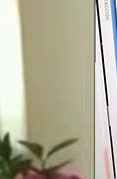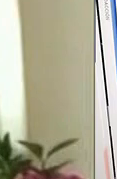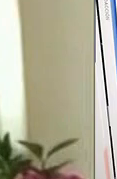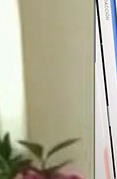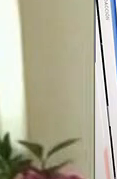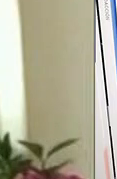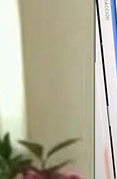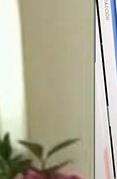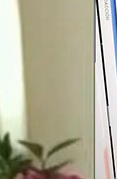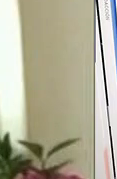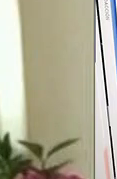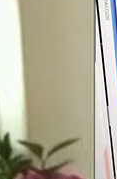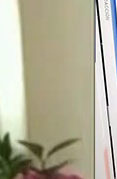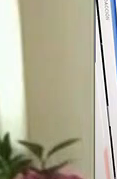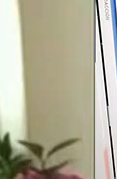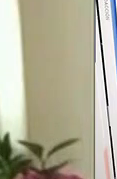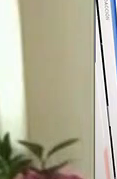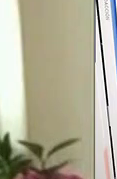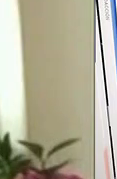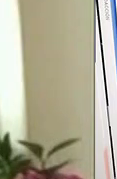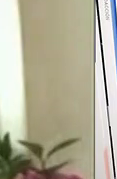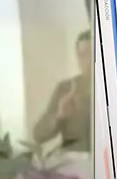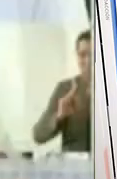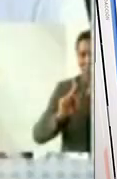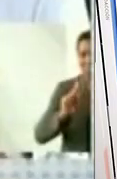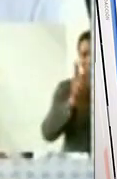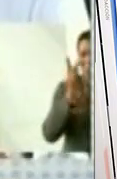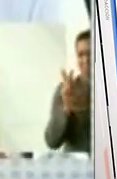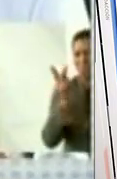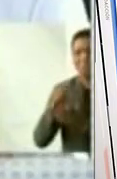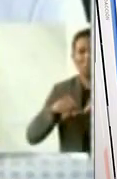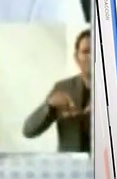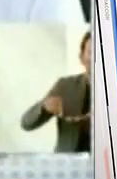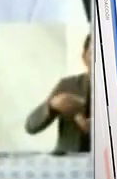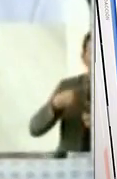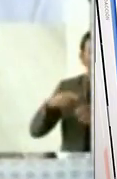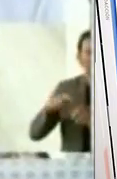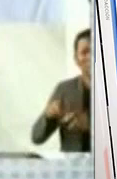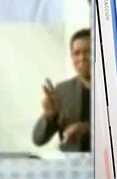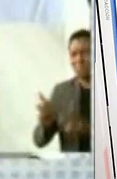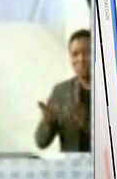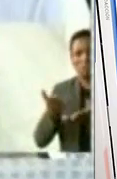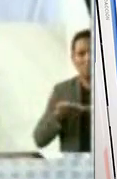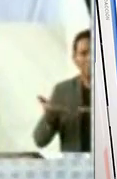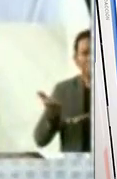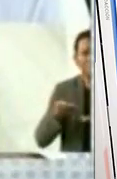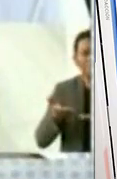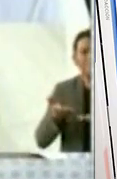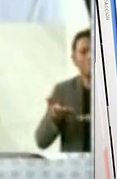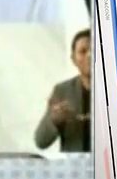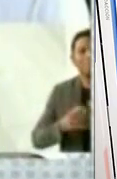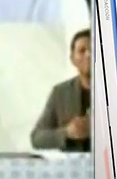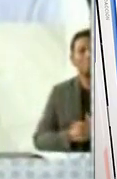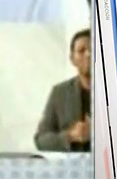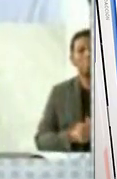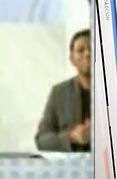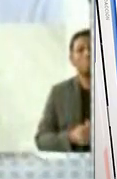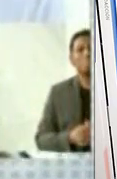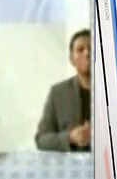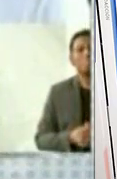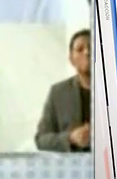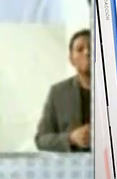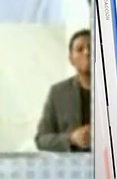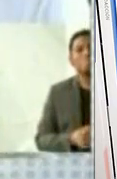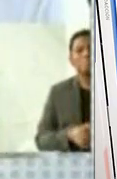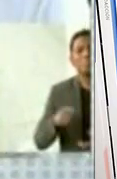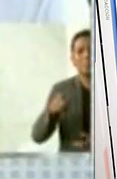donde tenga asuntos pendientes con México, litigios con México, trátese de empresas de energía, de fondos de